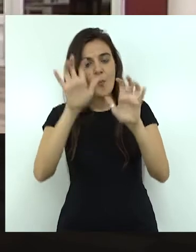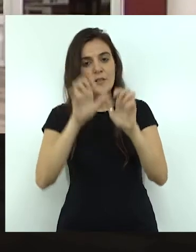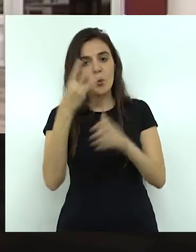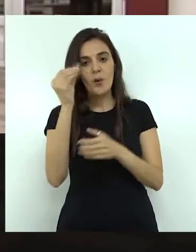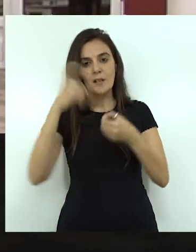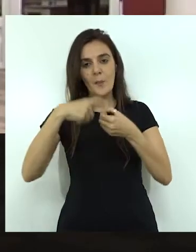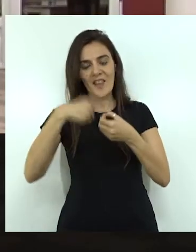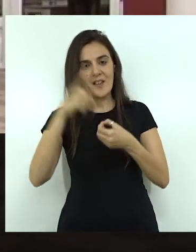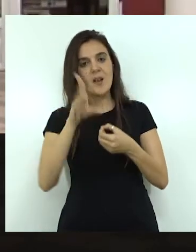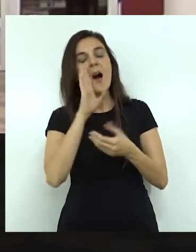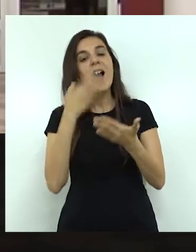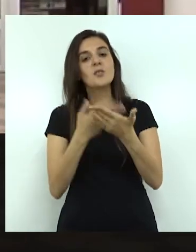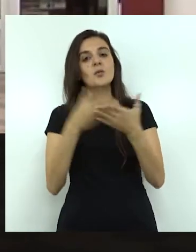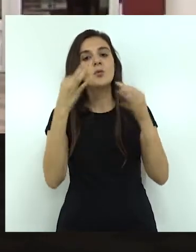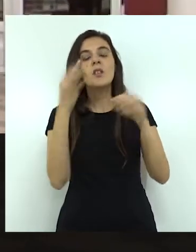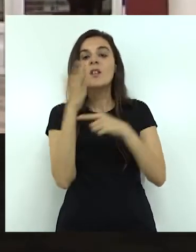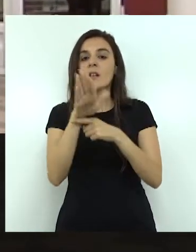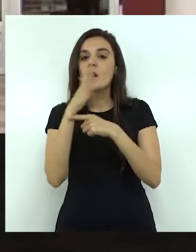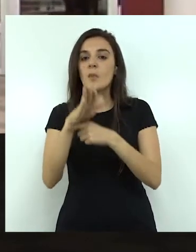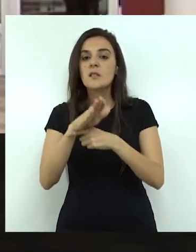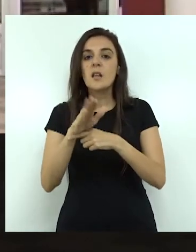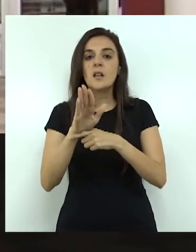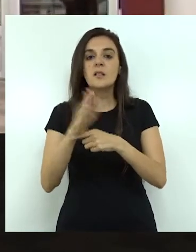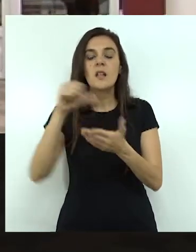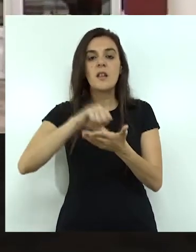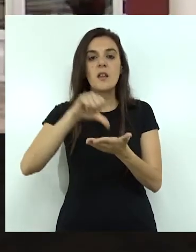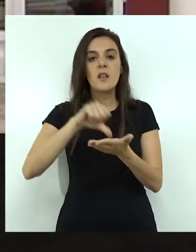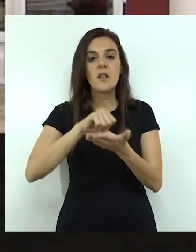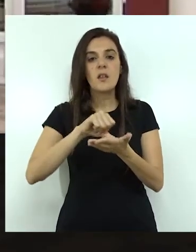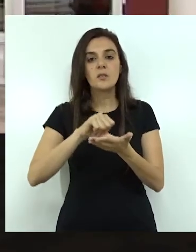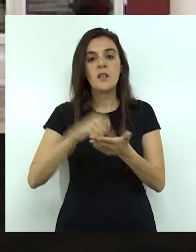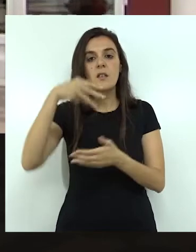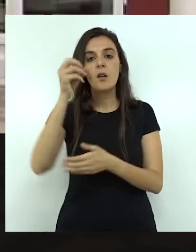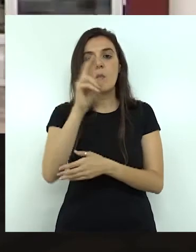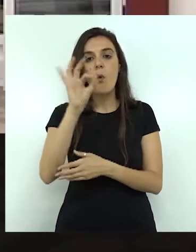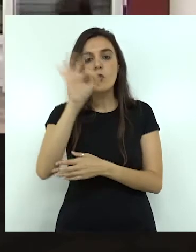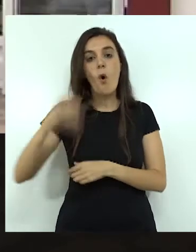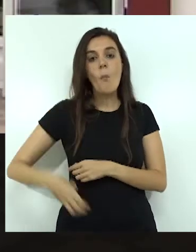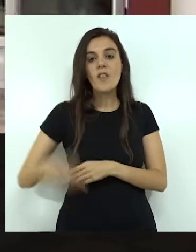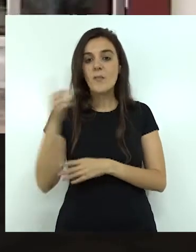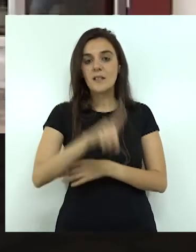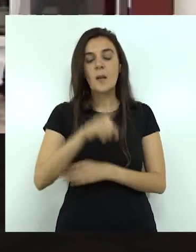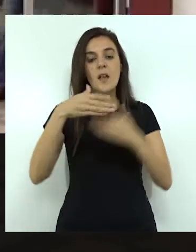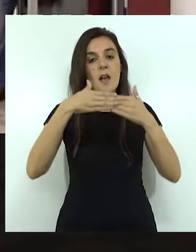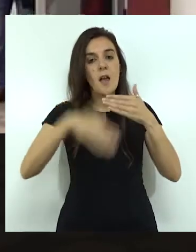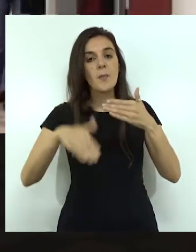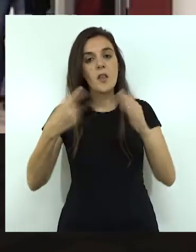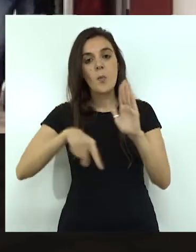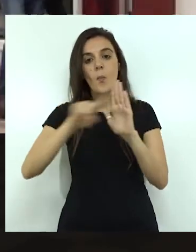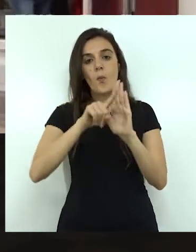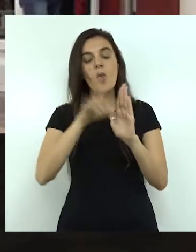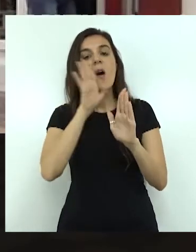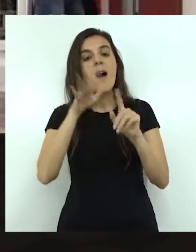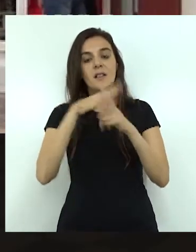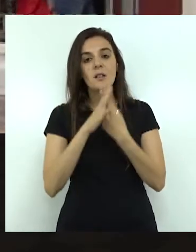todas las solicitudes se presentarán en los registros del ceuta center del morro del príncipe el plazo para inscribirse en dichos